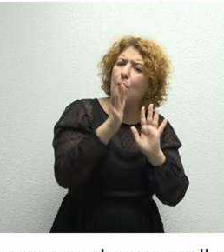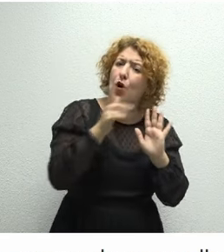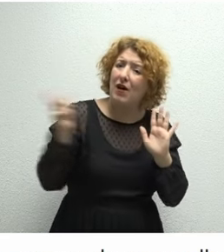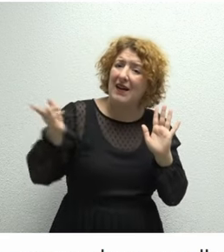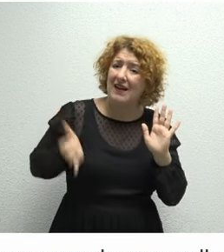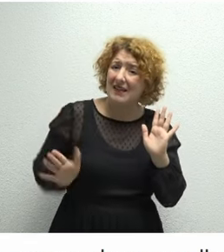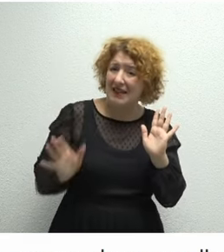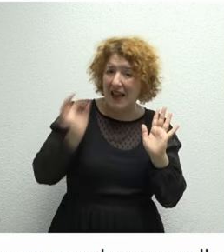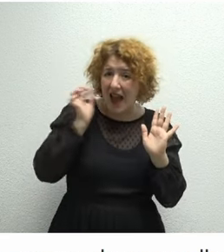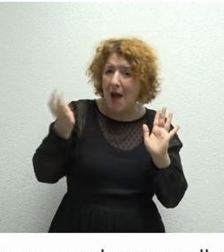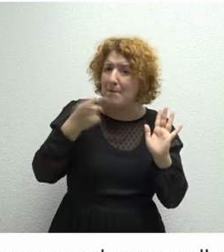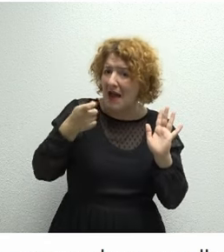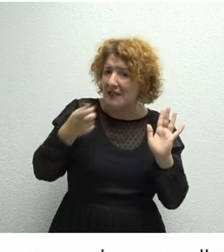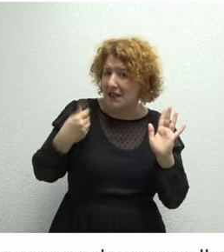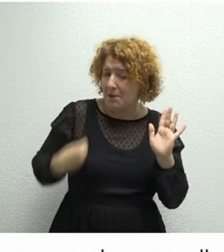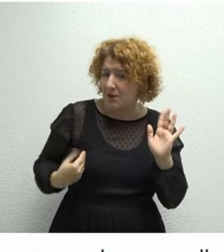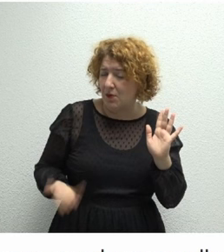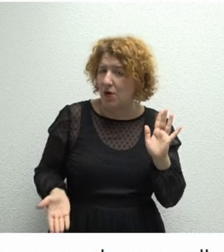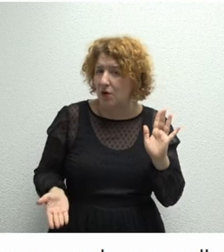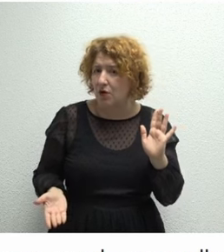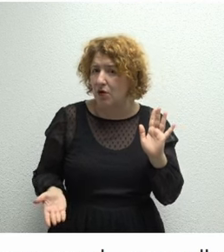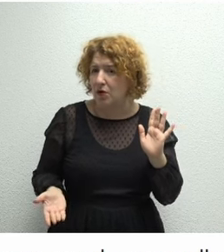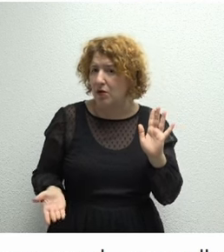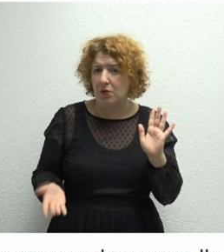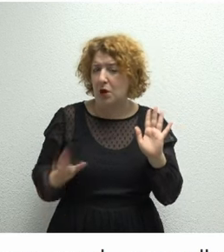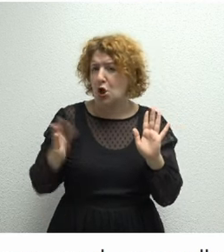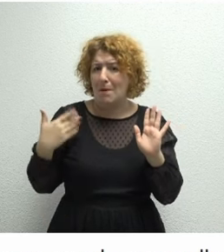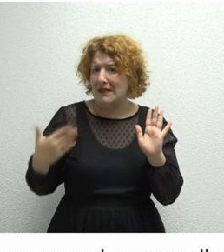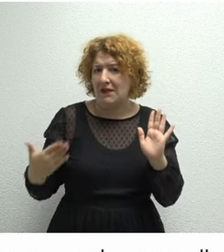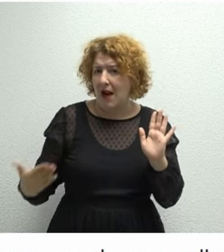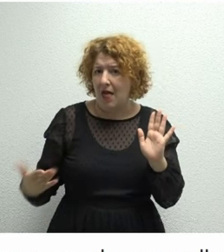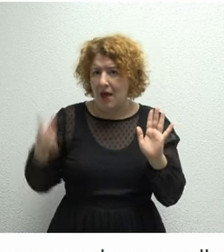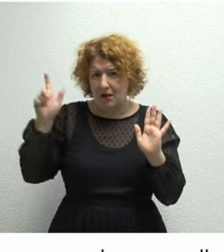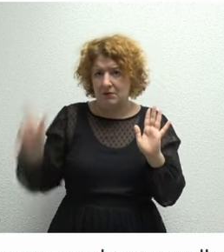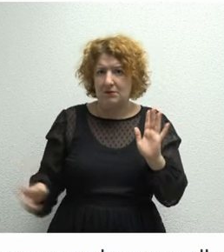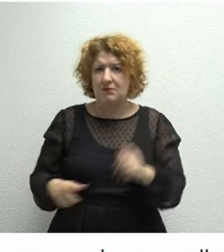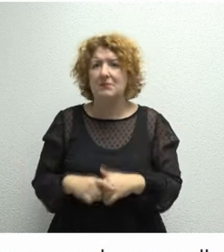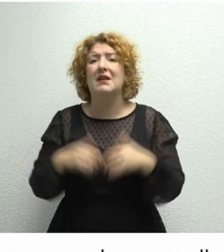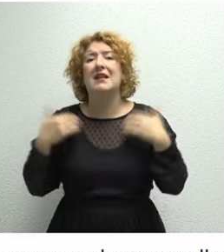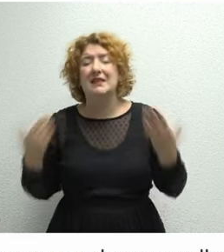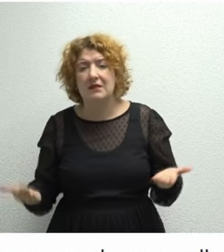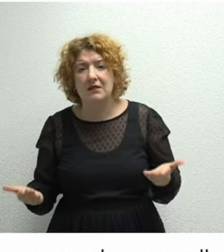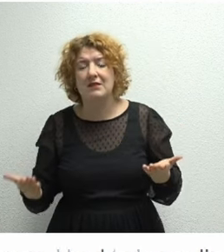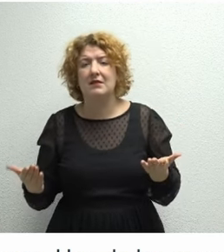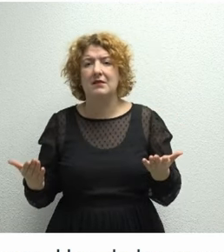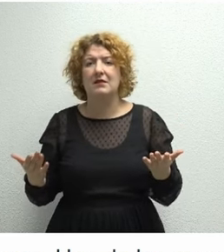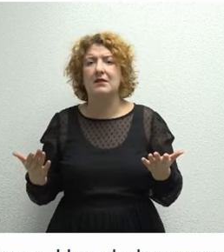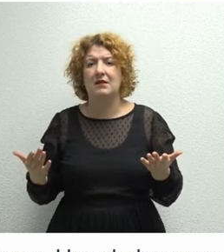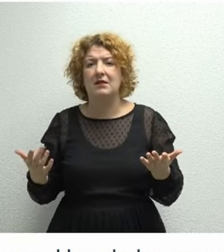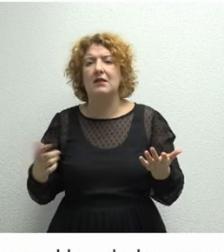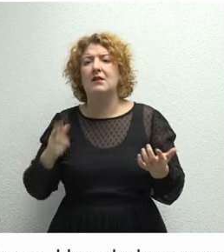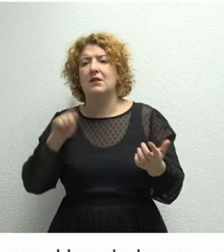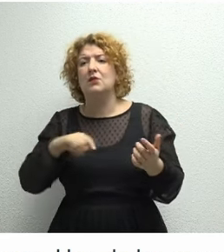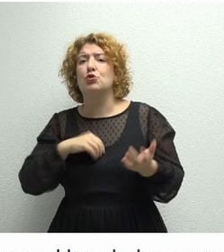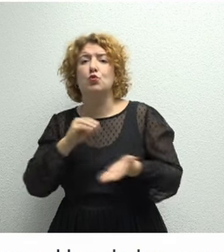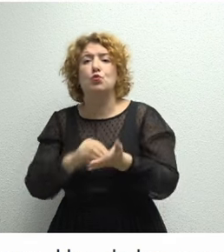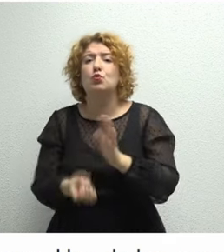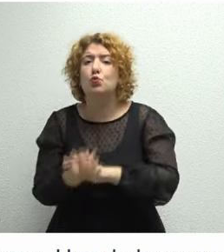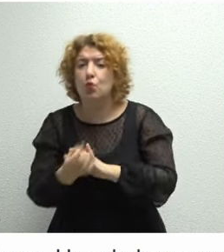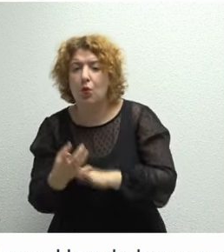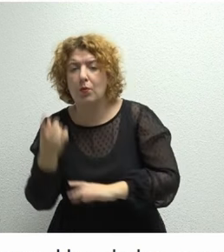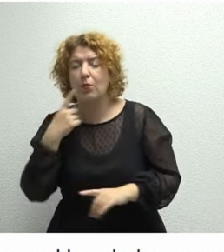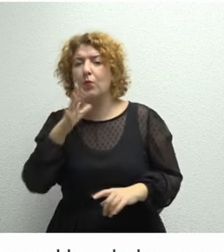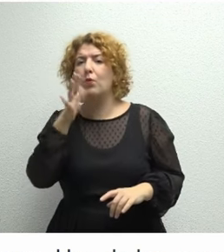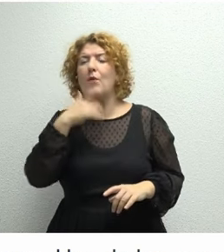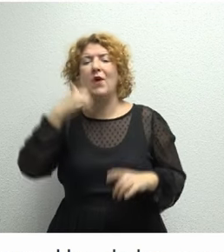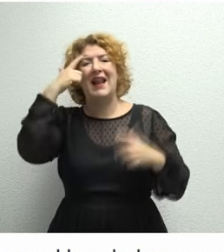Alicia en este caso estaba tomando topiramato y no había ningún inconveniente para ella Entonces eso agiliza bastante también cuando tenemos que hacer trámites